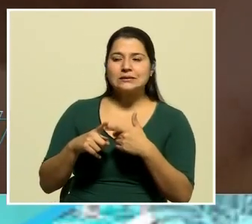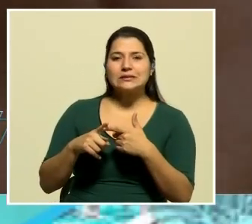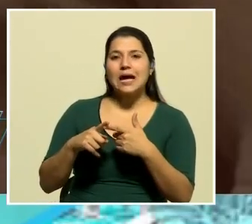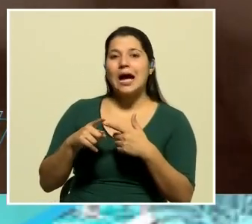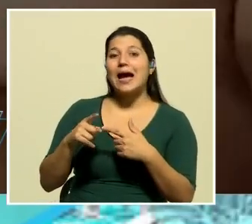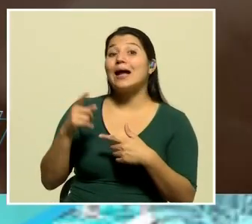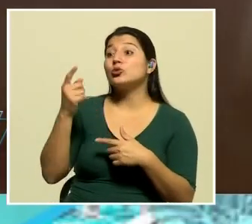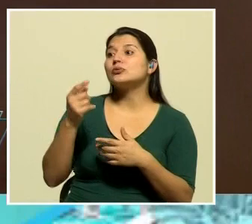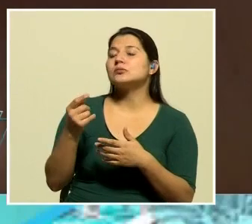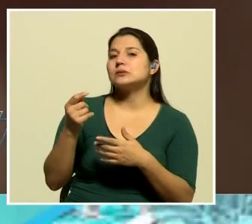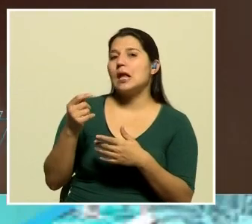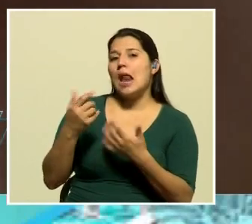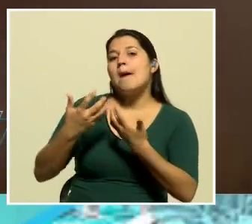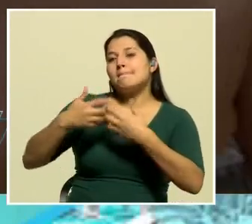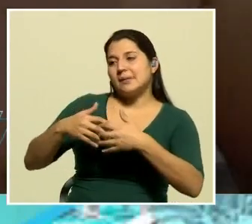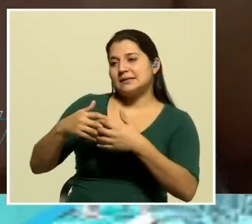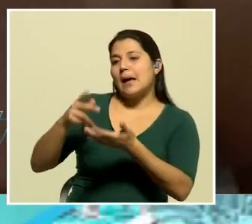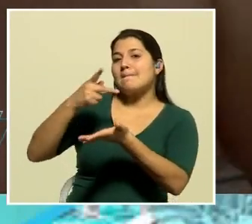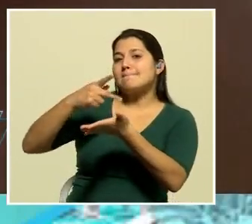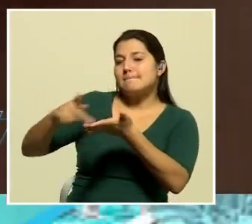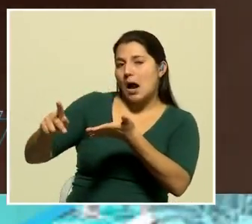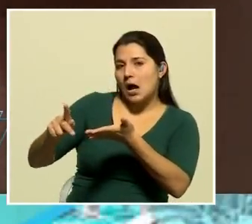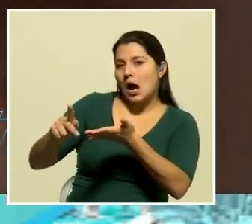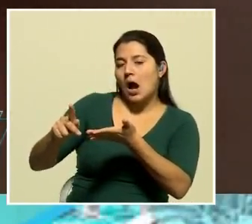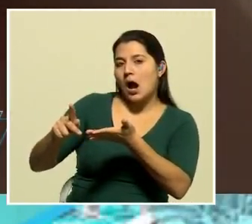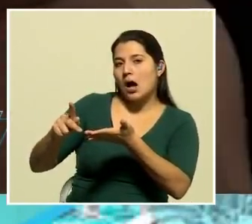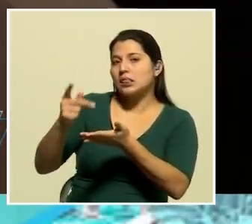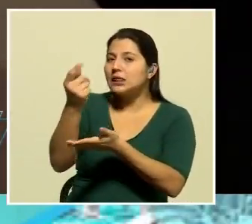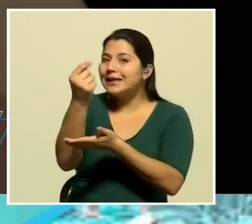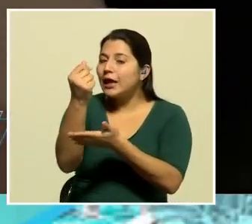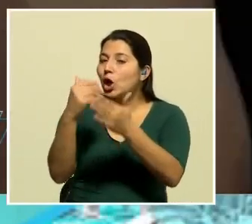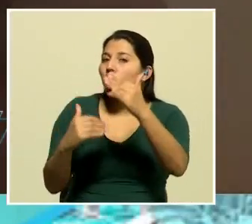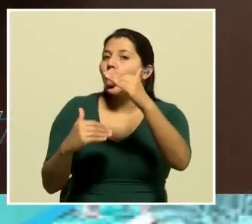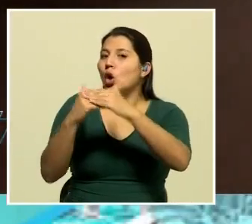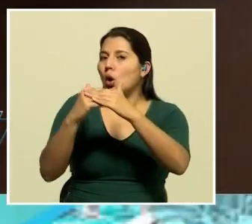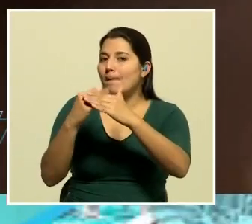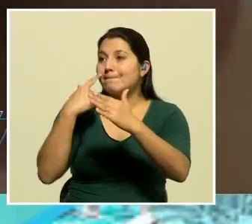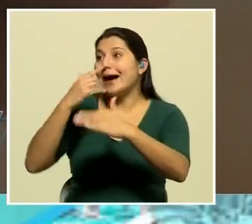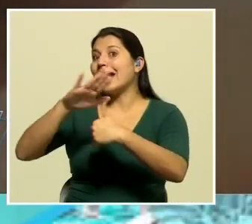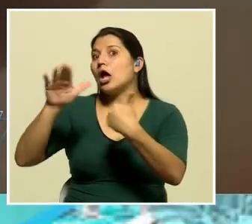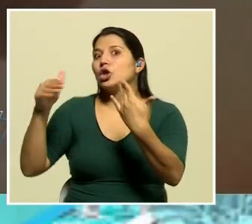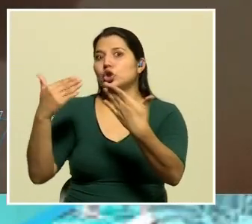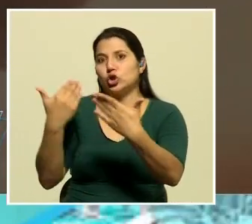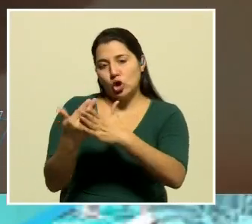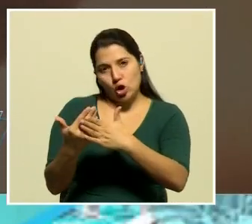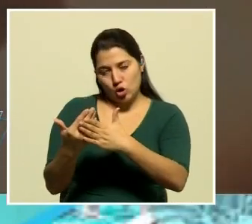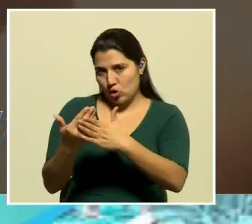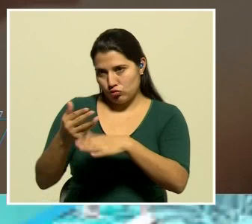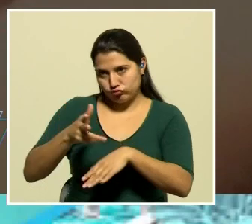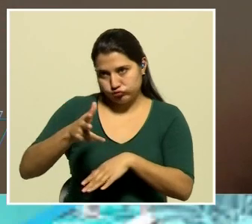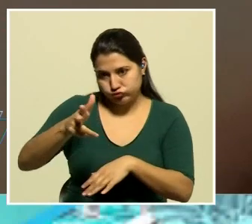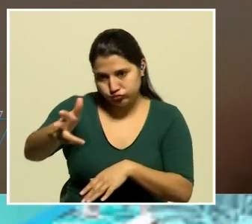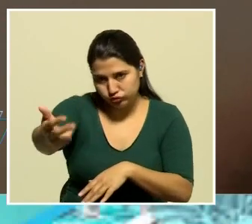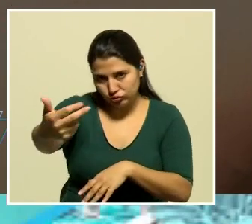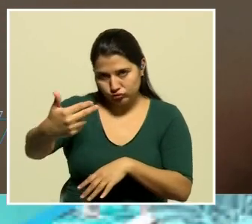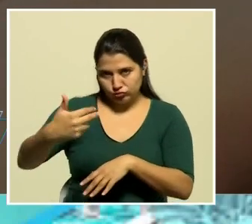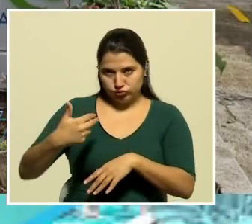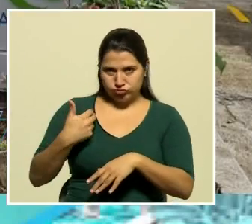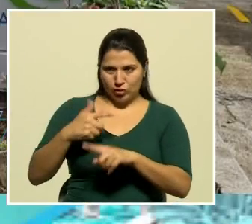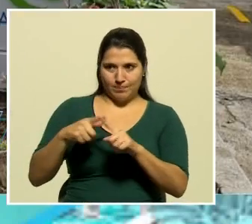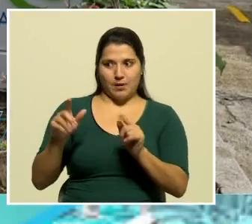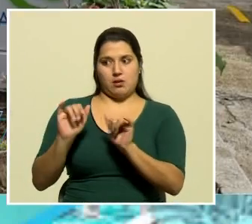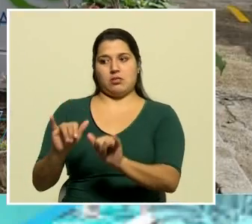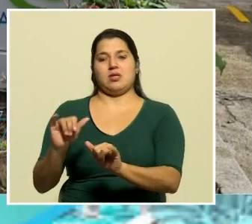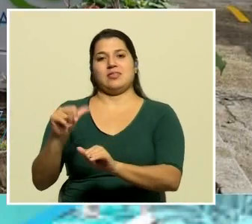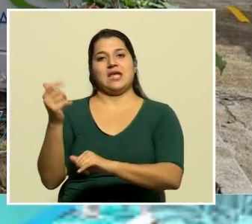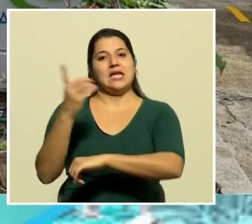todo el viaje. Y eso es algo que ya no les está alcanzando. Después de 10 días, pues ya no tienen con qué seguir pagando.